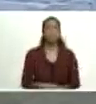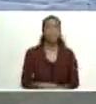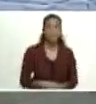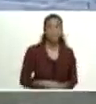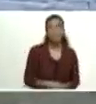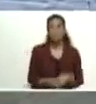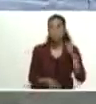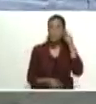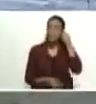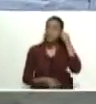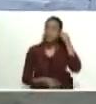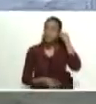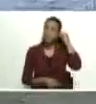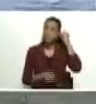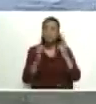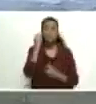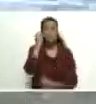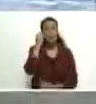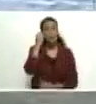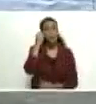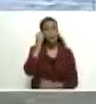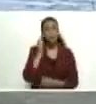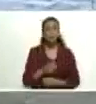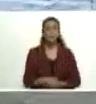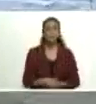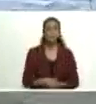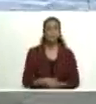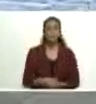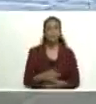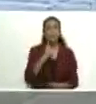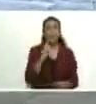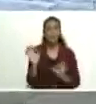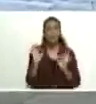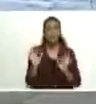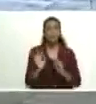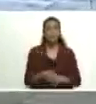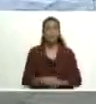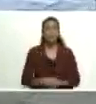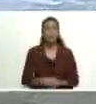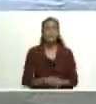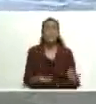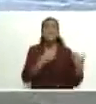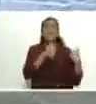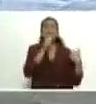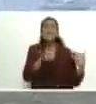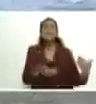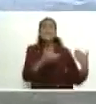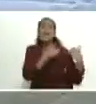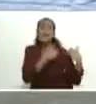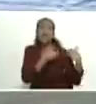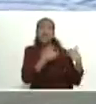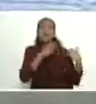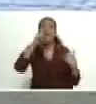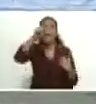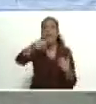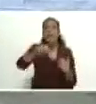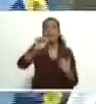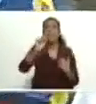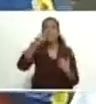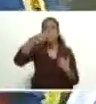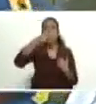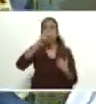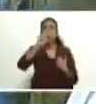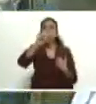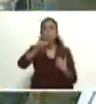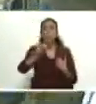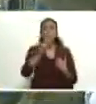empezando es hoy, 17 de agosto. Sí, y donde nos dieron respuesta. Sí. ¿Quién está encargado de eso, Nahum? ¿Quién está encargado de eso,